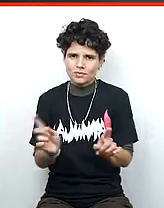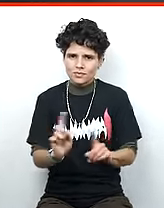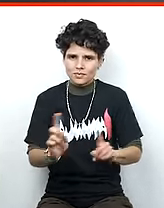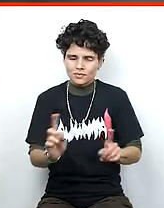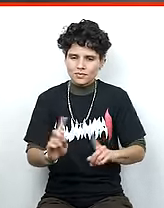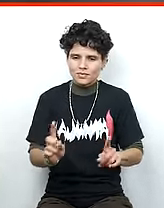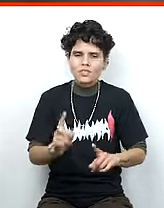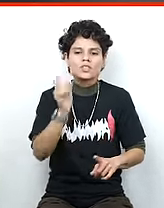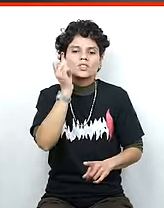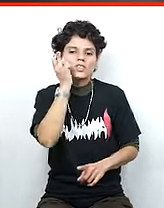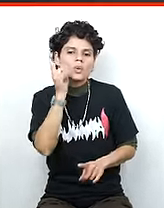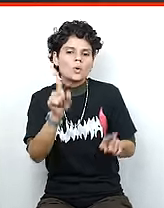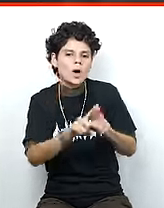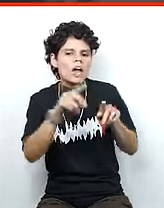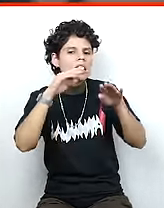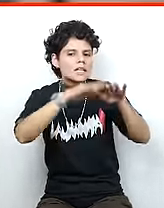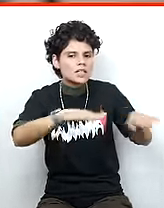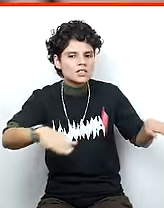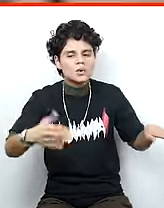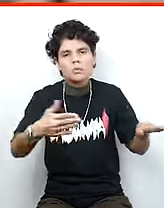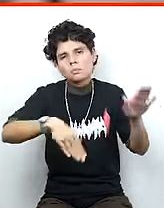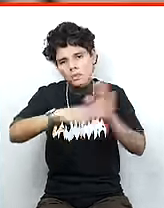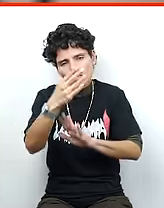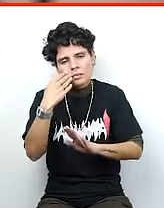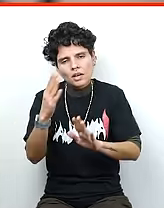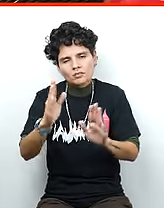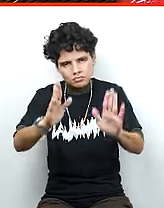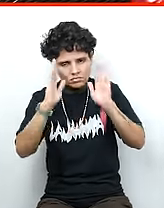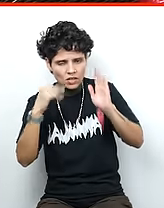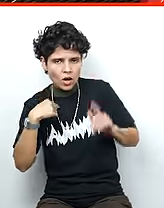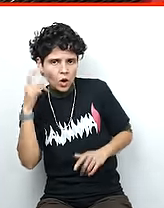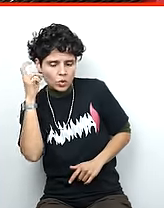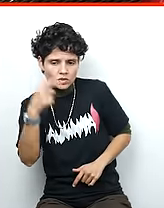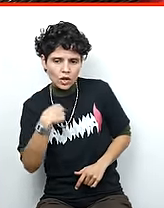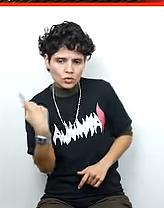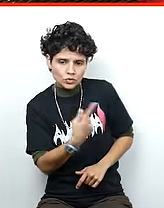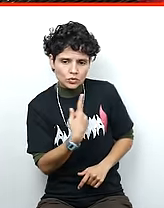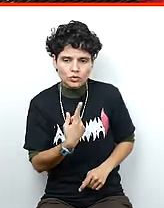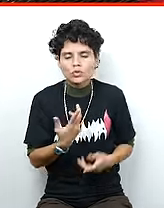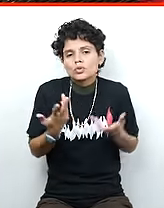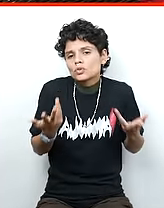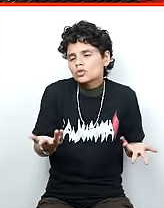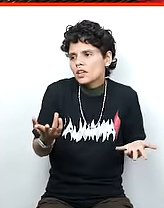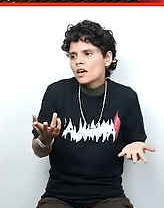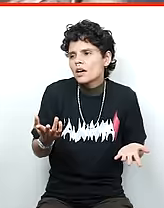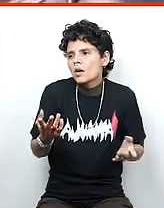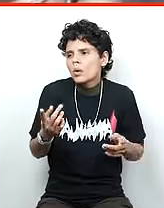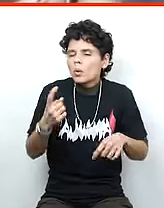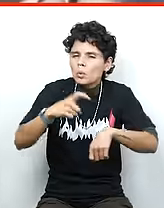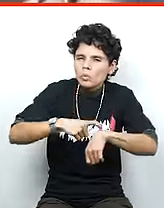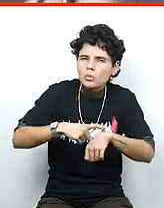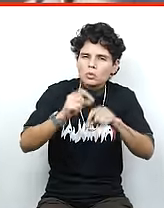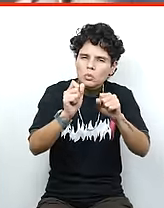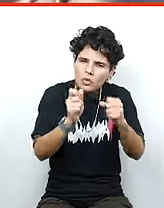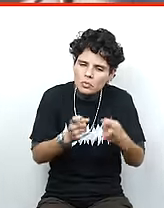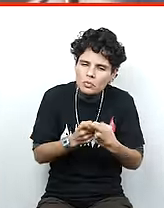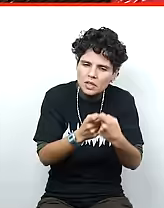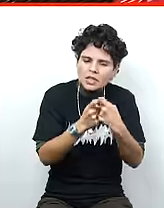aunque sé que también la mayoría de los niños son los que nos escuchan a nosotros. Pero ahí uno siempre trata de hacer buena obra